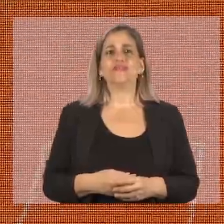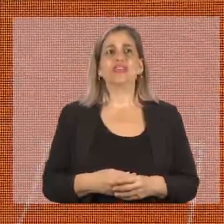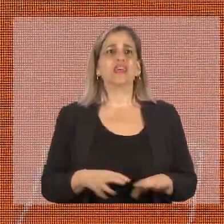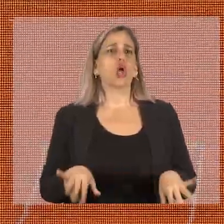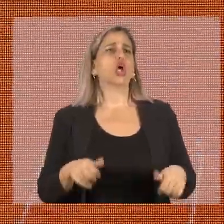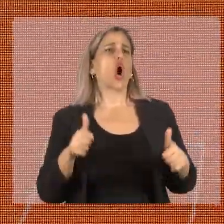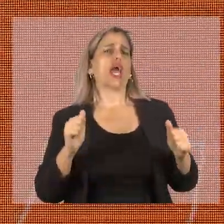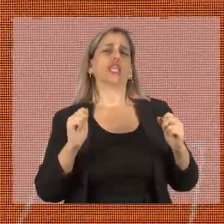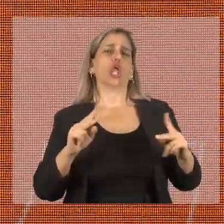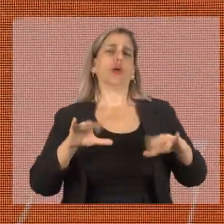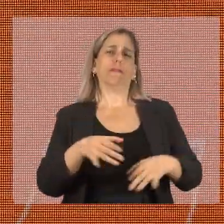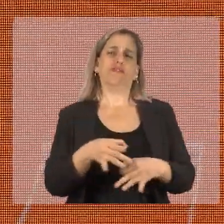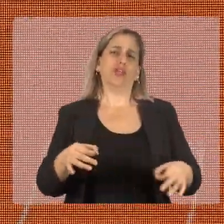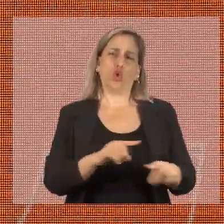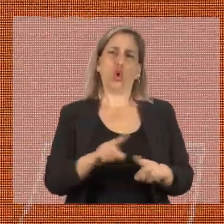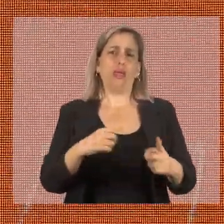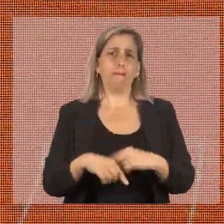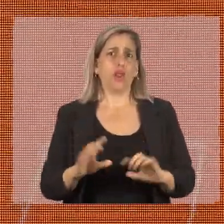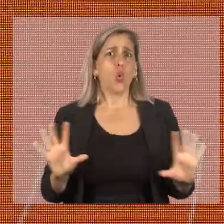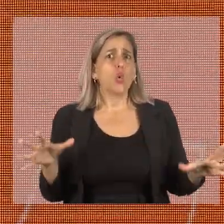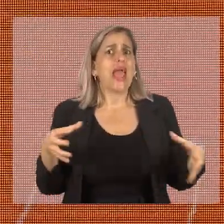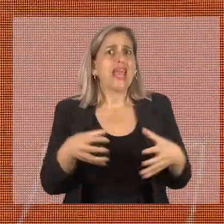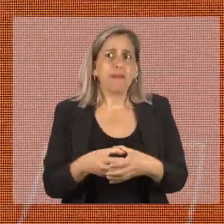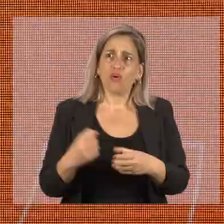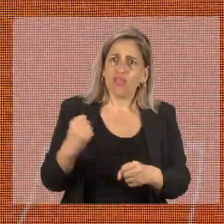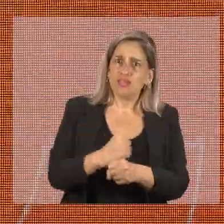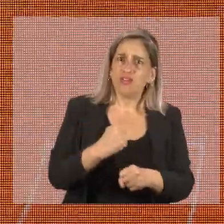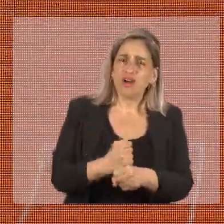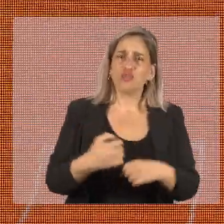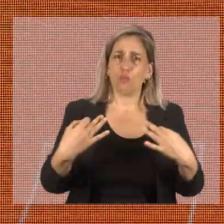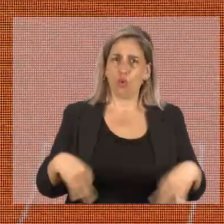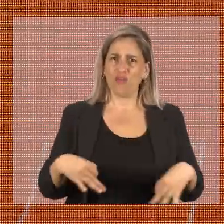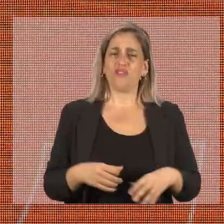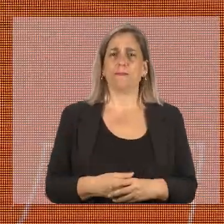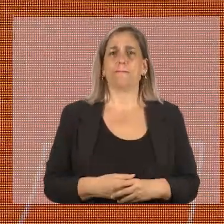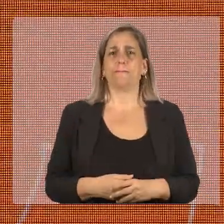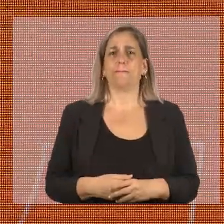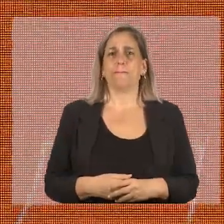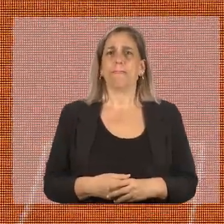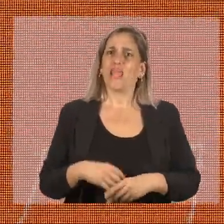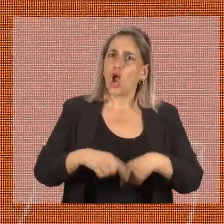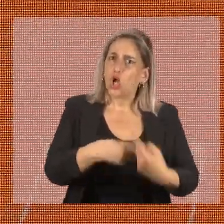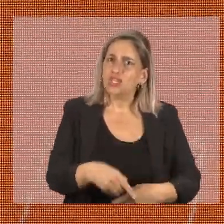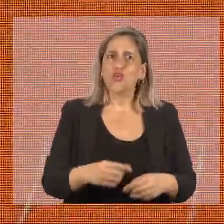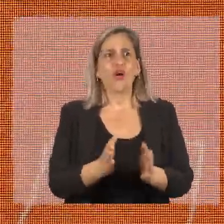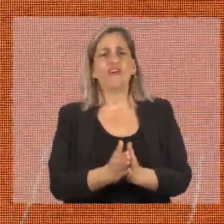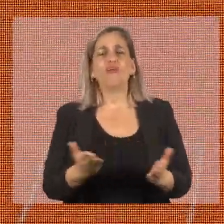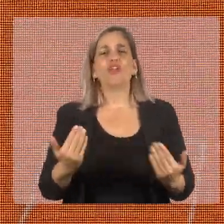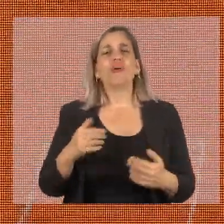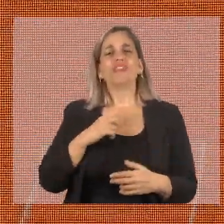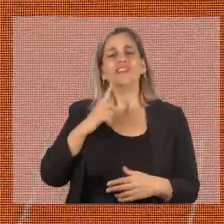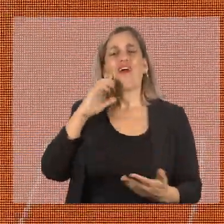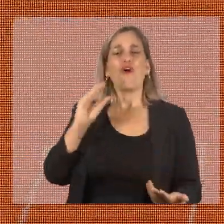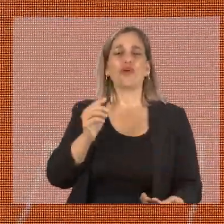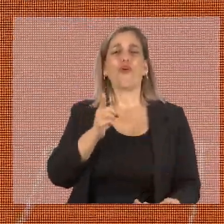que no está todo bien, pero ve un equipo que está haciendo las cosas que tiene que hacer. Y no me le afloje, gurí, cuando me dicen